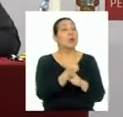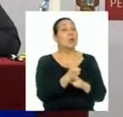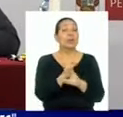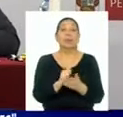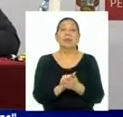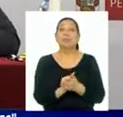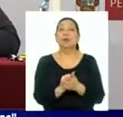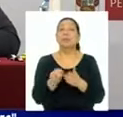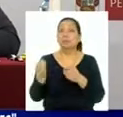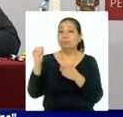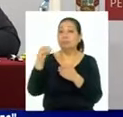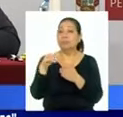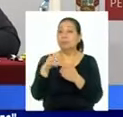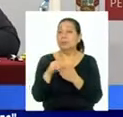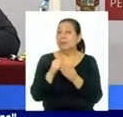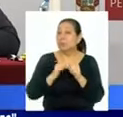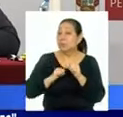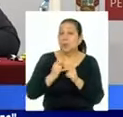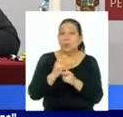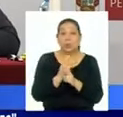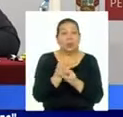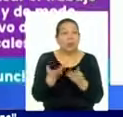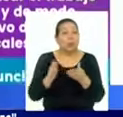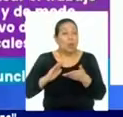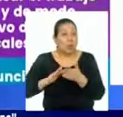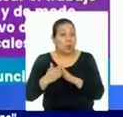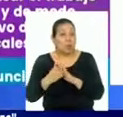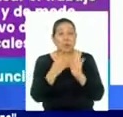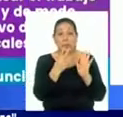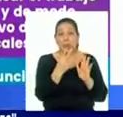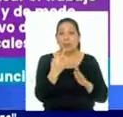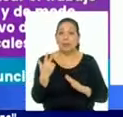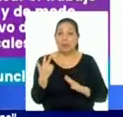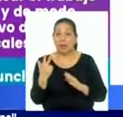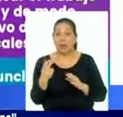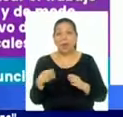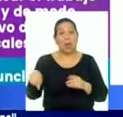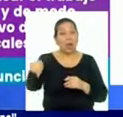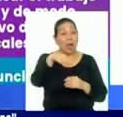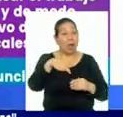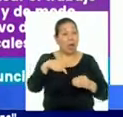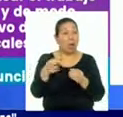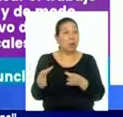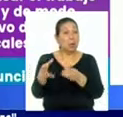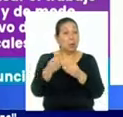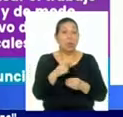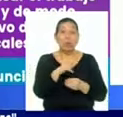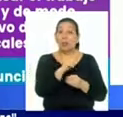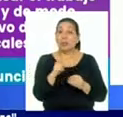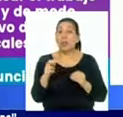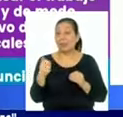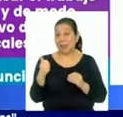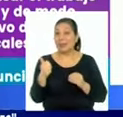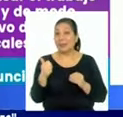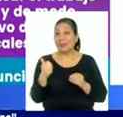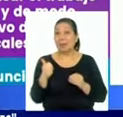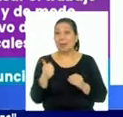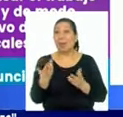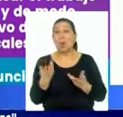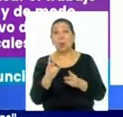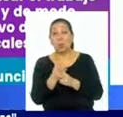pública, hemos implementado actividades en prevención comunitaria en 73 barrios seguros. Recuperamos 210 espacios